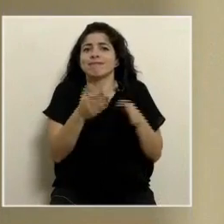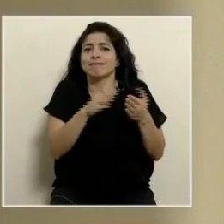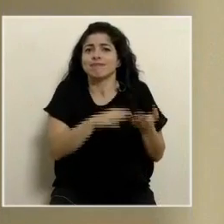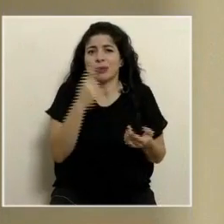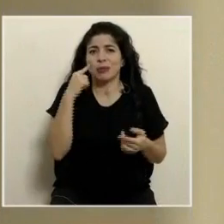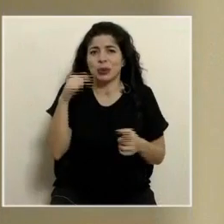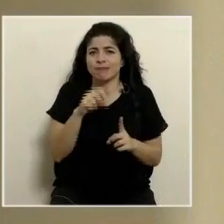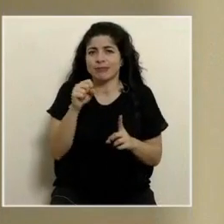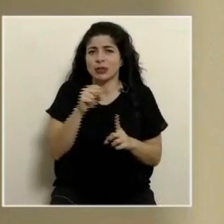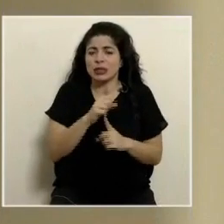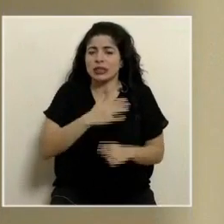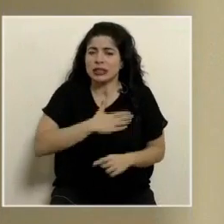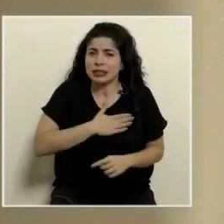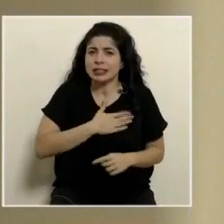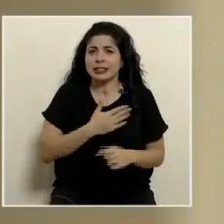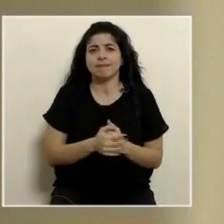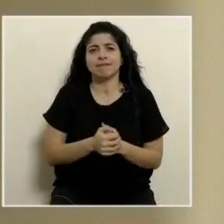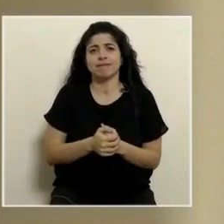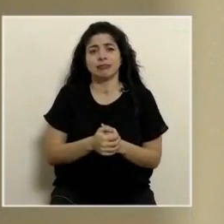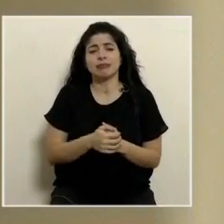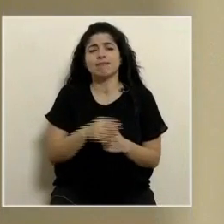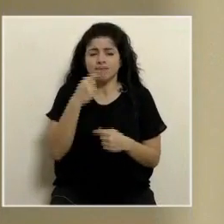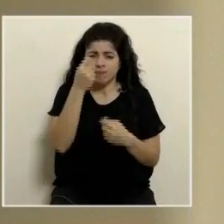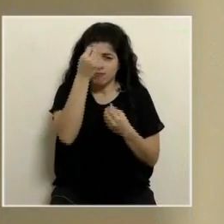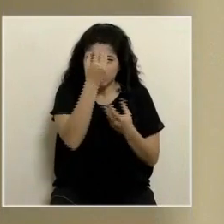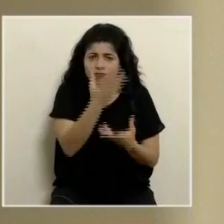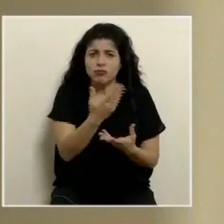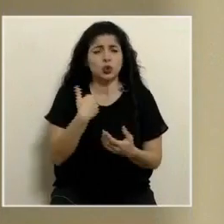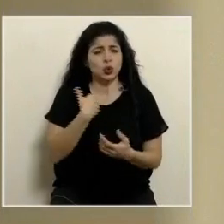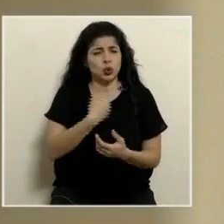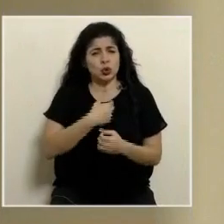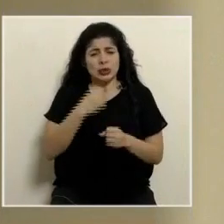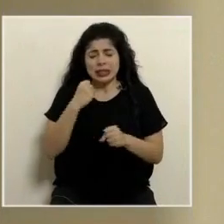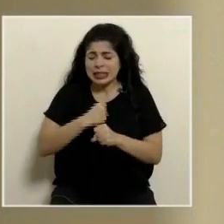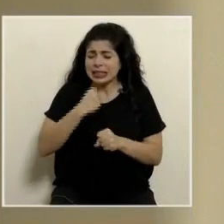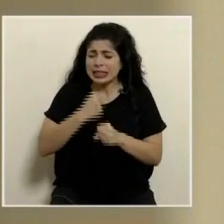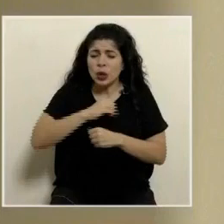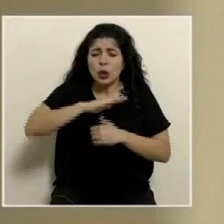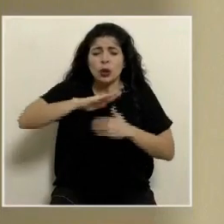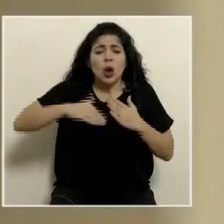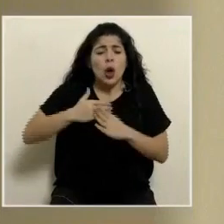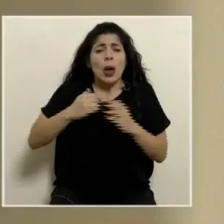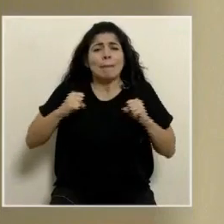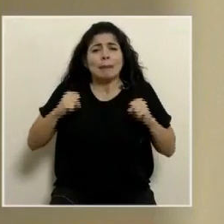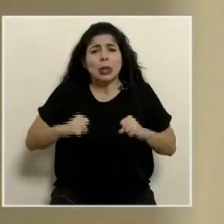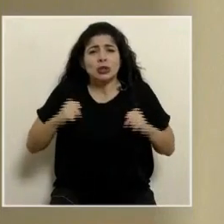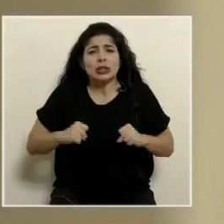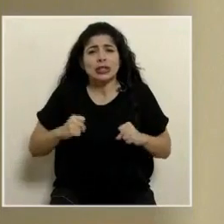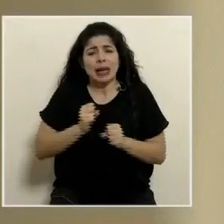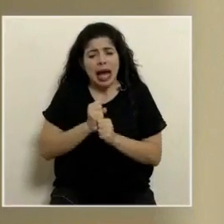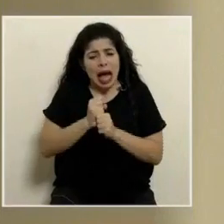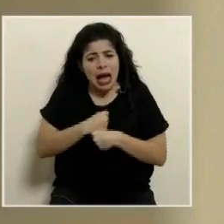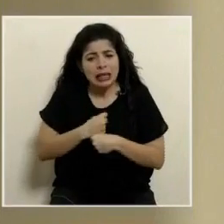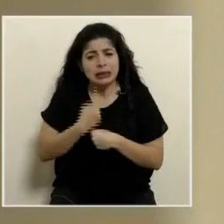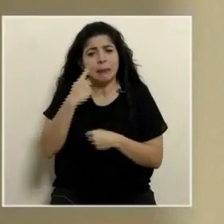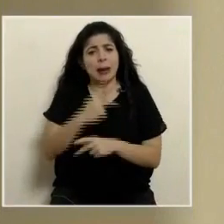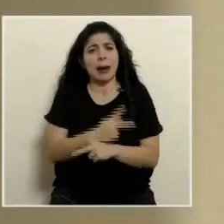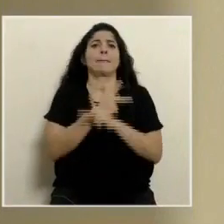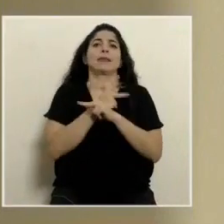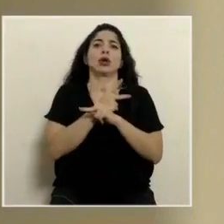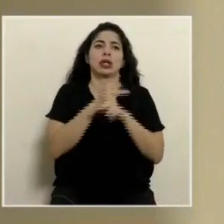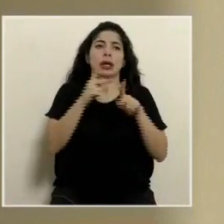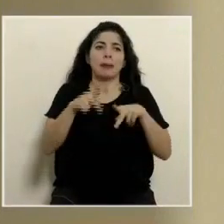esta circunstancia. Asegurarles que estamos haciendo todo lo posible para proteger a nuestra población